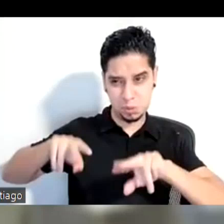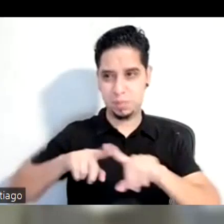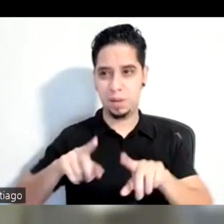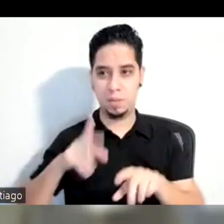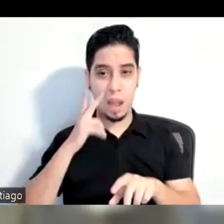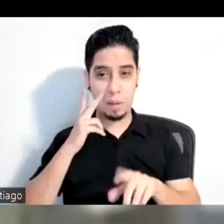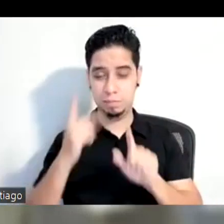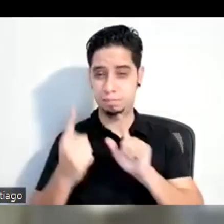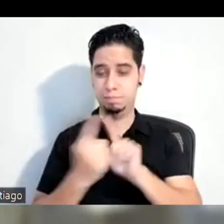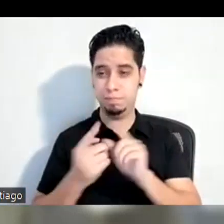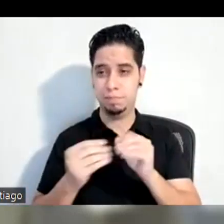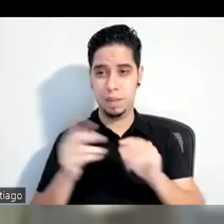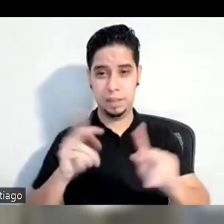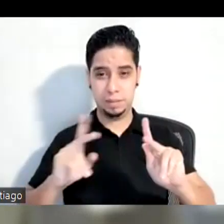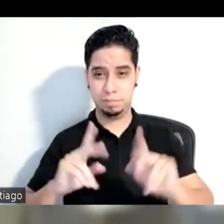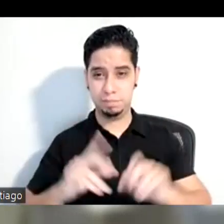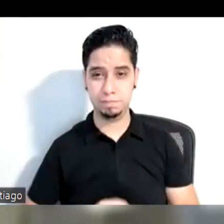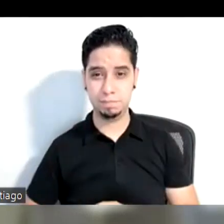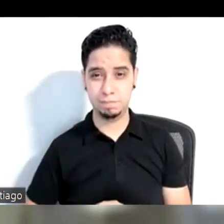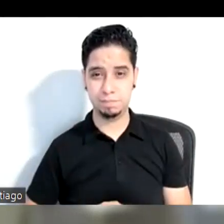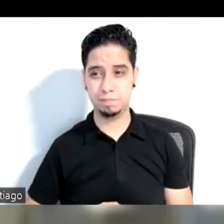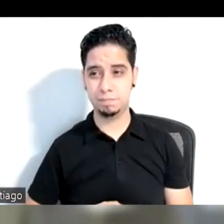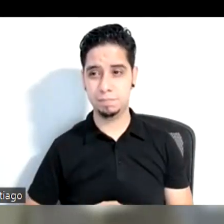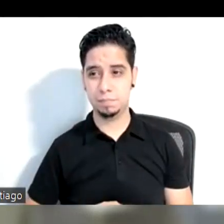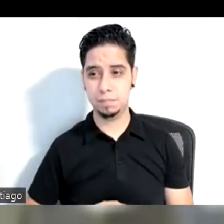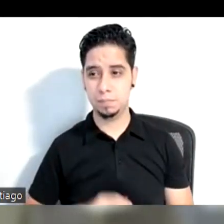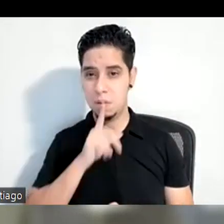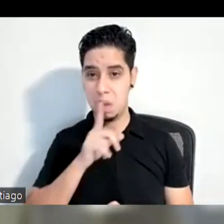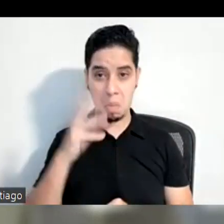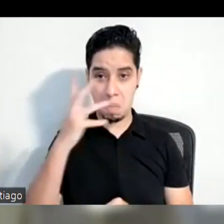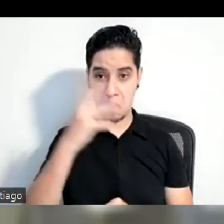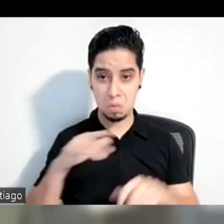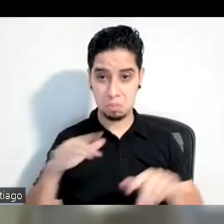igual. Dicen que es Colorado, o sea, de lo más bonita para esta época.